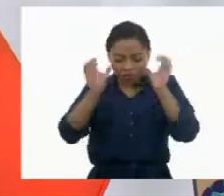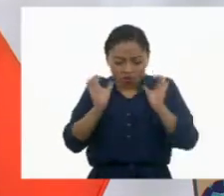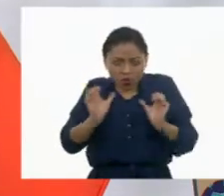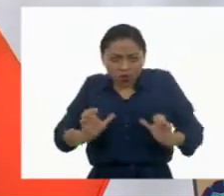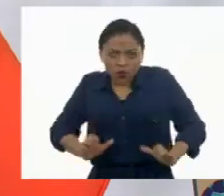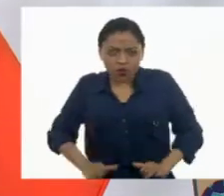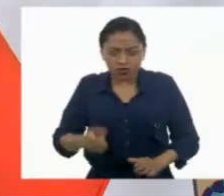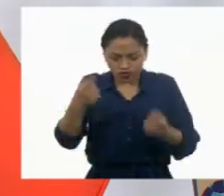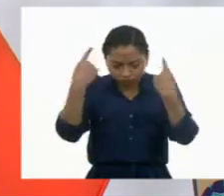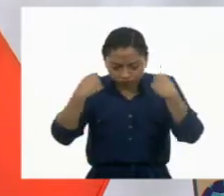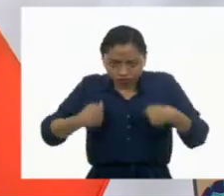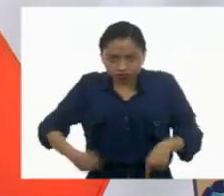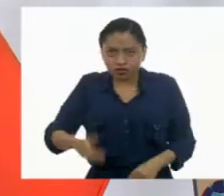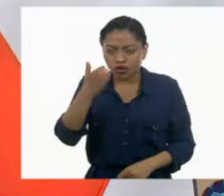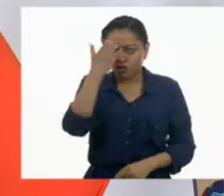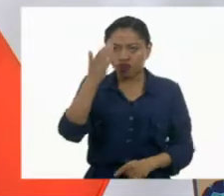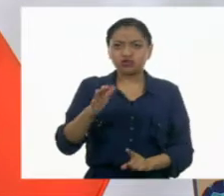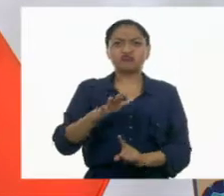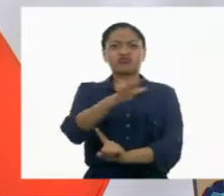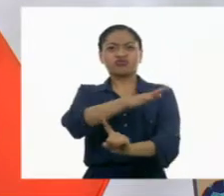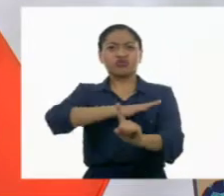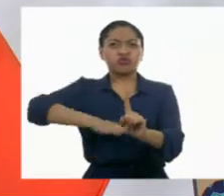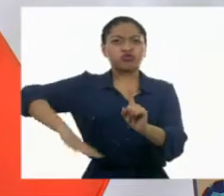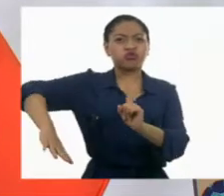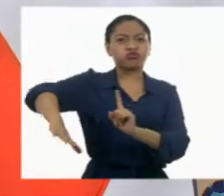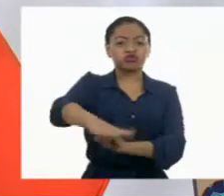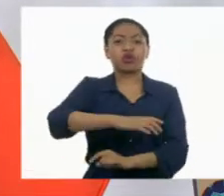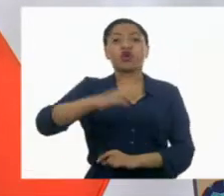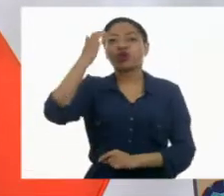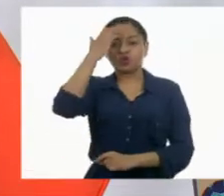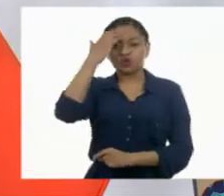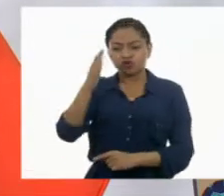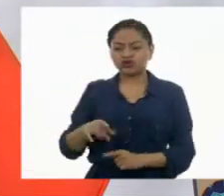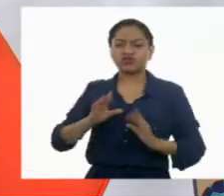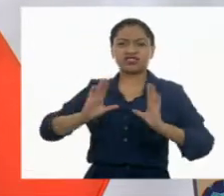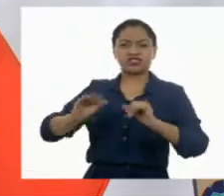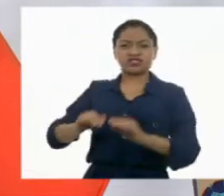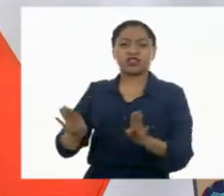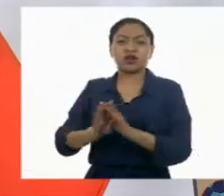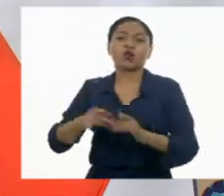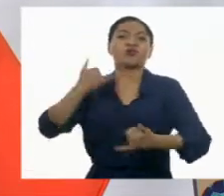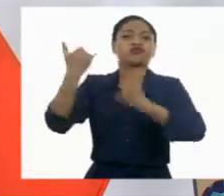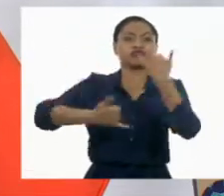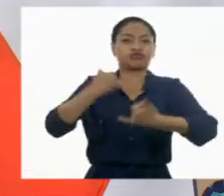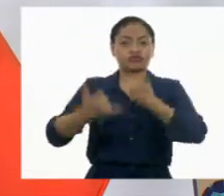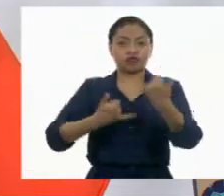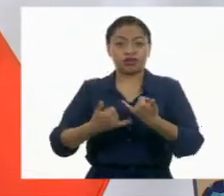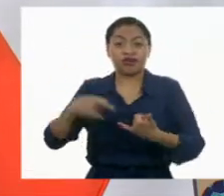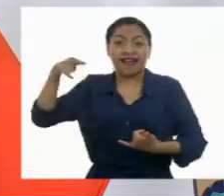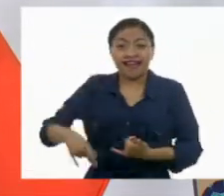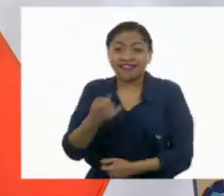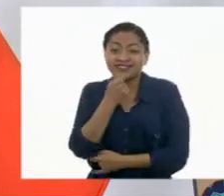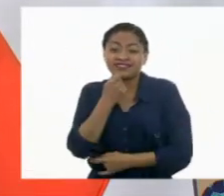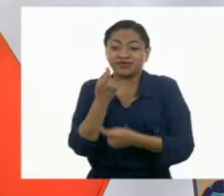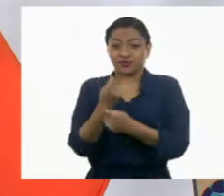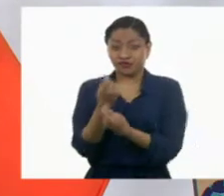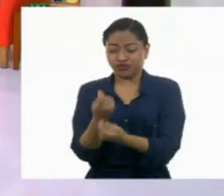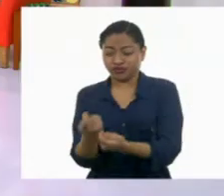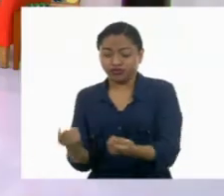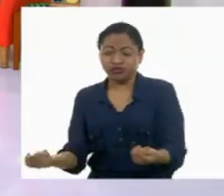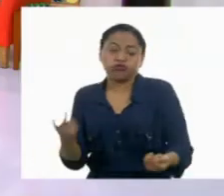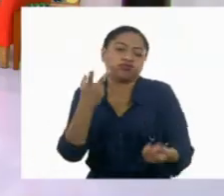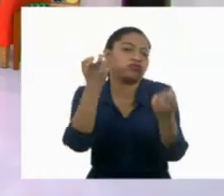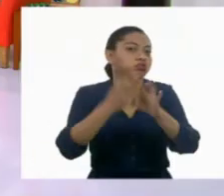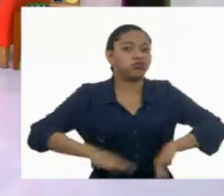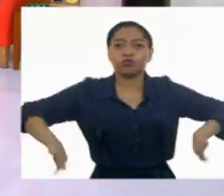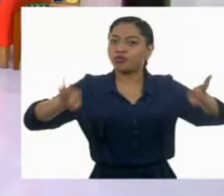cuerpo, así como también del mundo exterior. El primer acercamiento que tenemos es en base al juego. El juego en esta edad es primordial